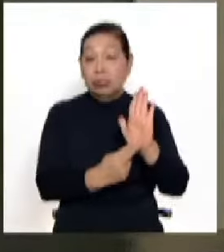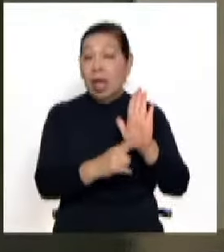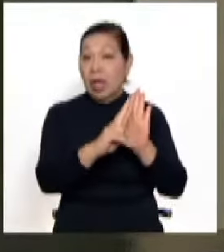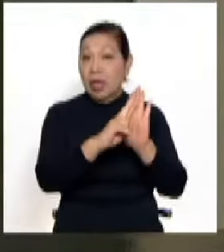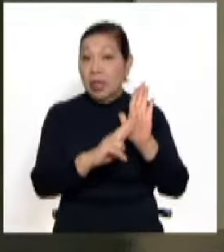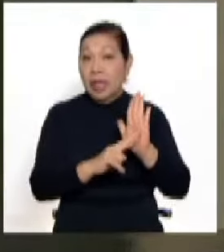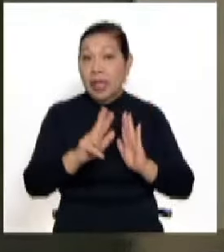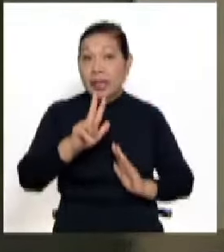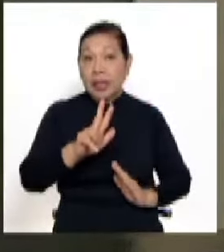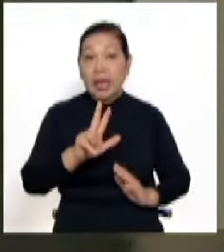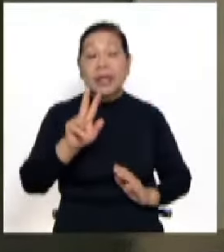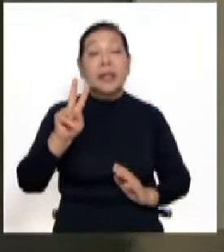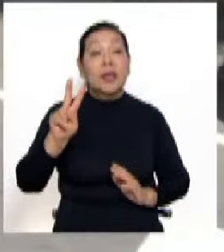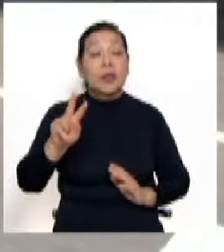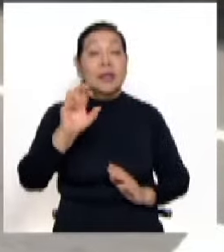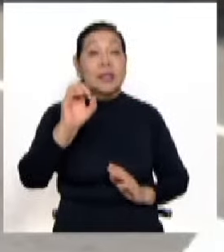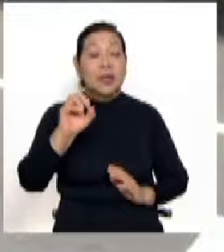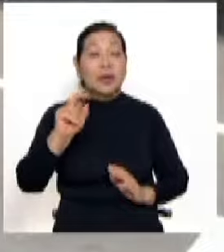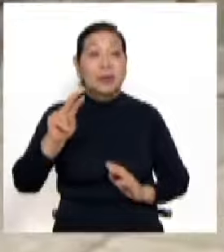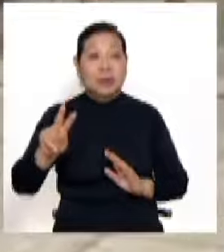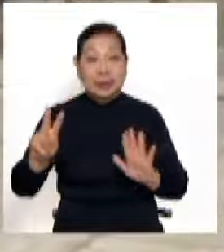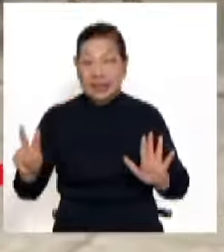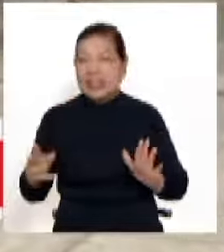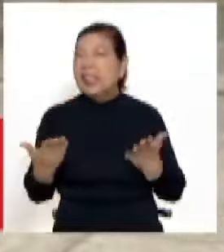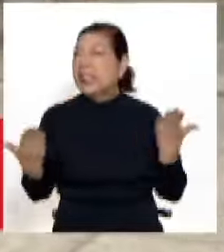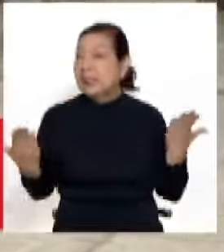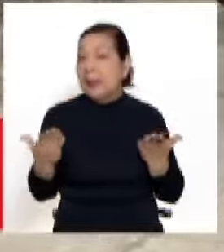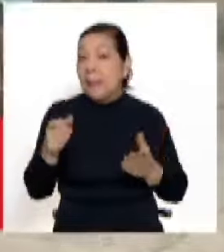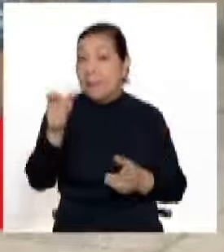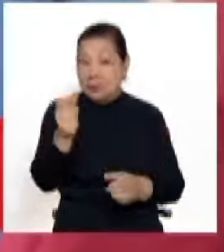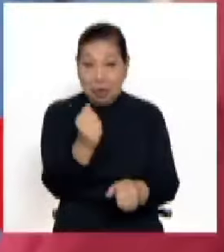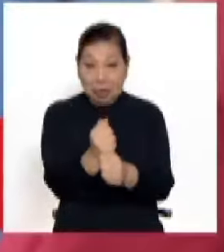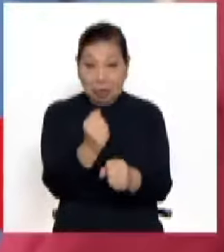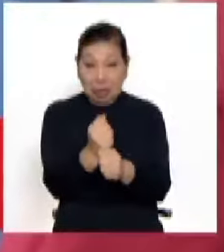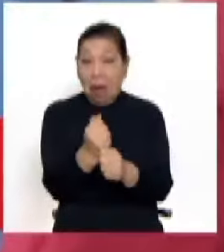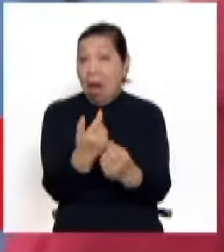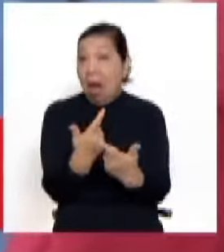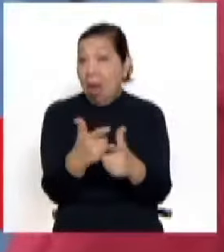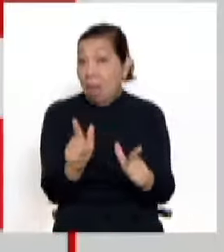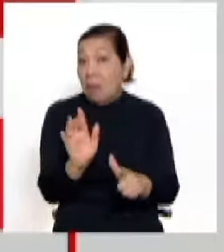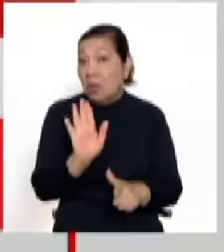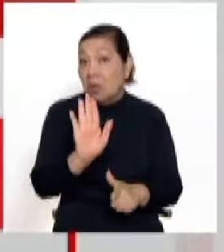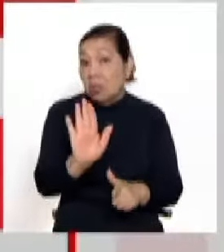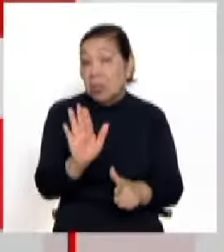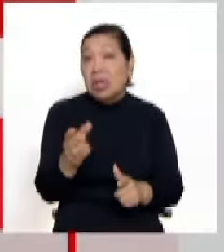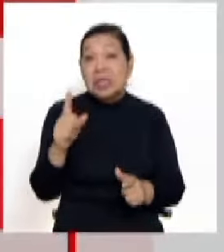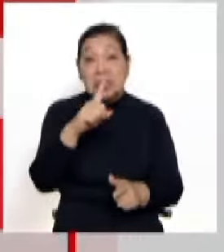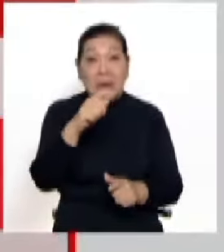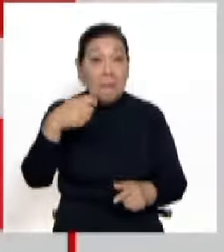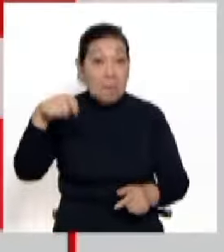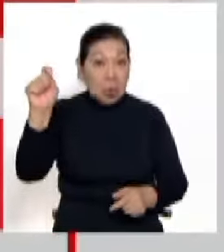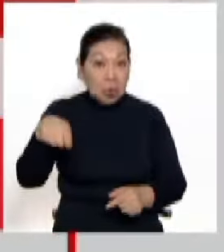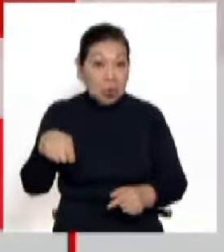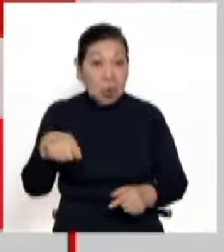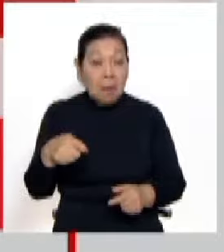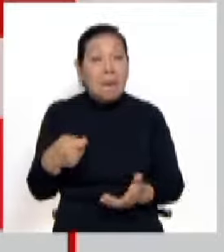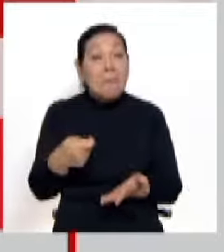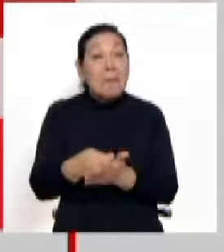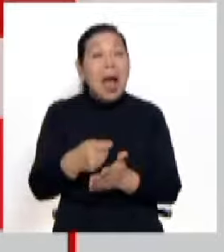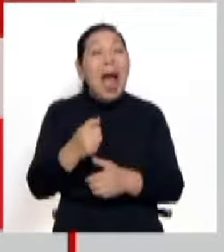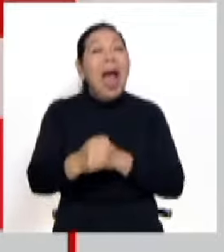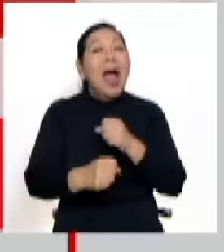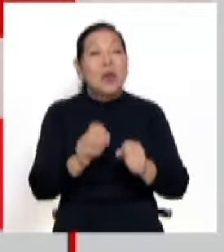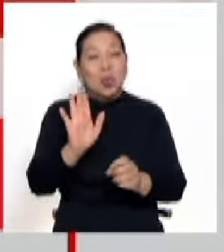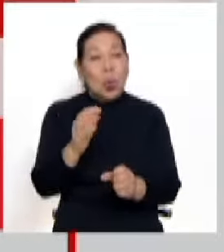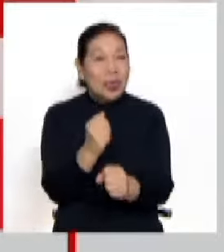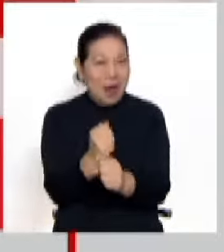ley 32027, la cual autoriza a los trabajadores la libre disposición del 100% de la compensación por